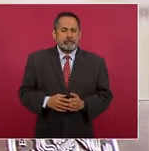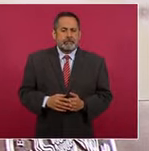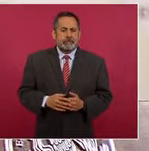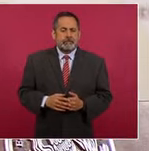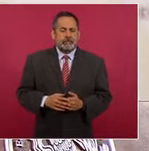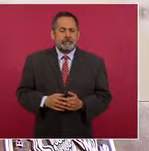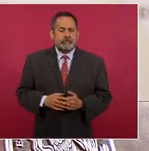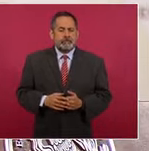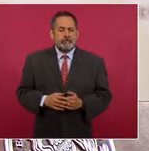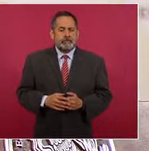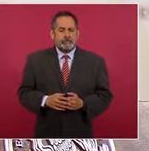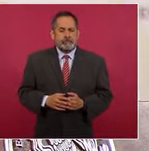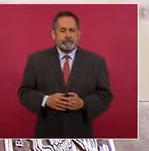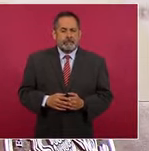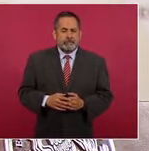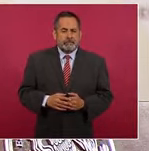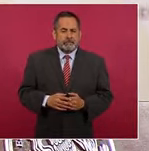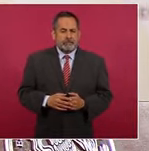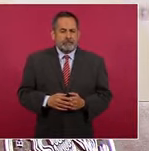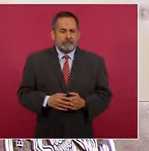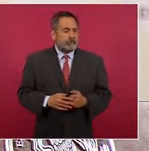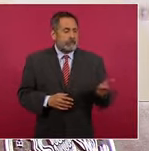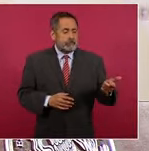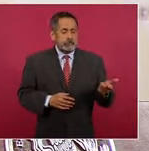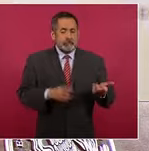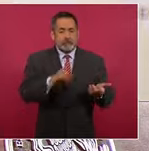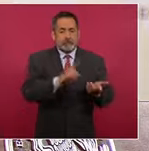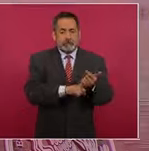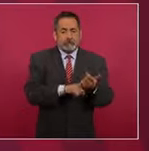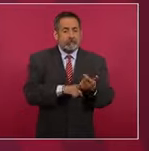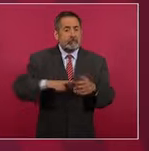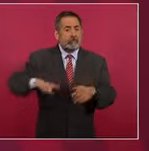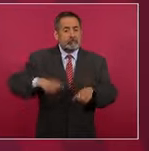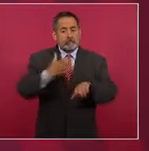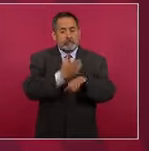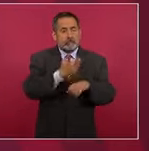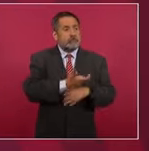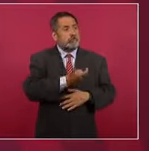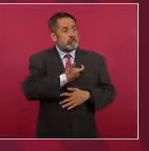dejar de recibir dinero del gobierno de Estados Unidos.